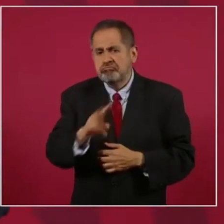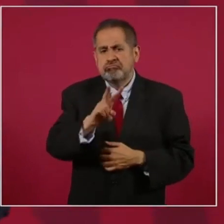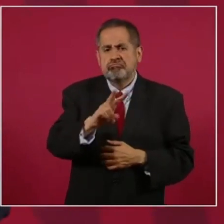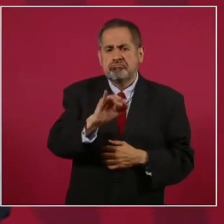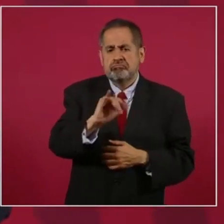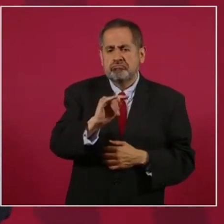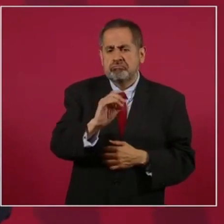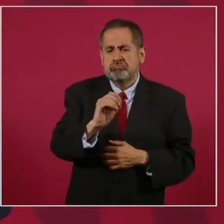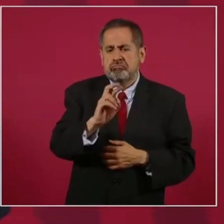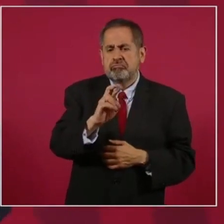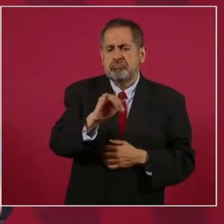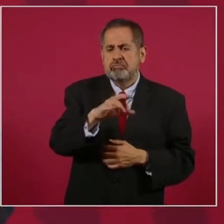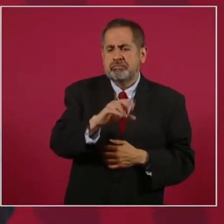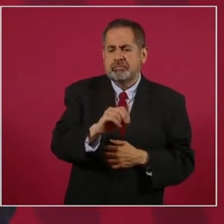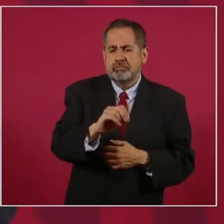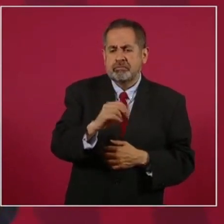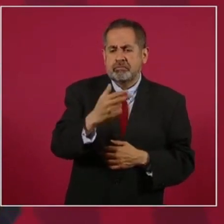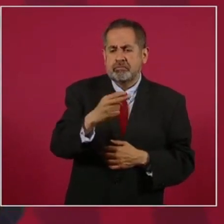general